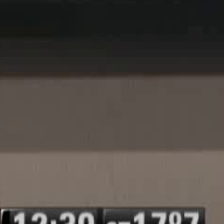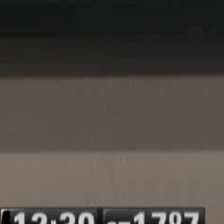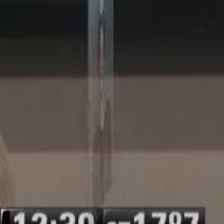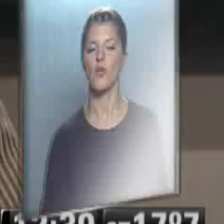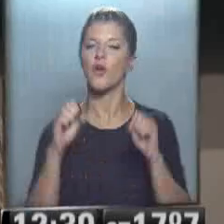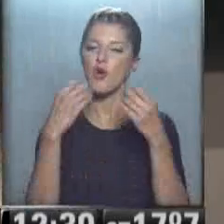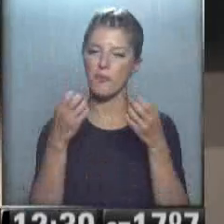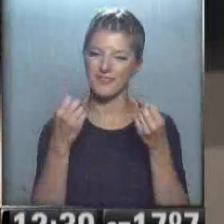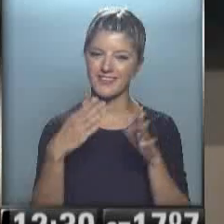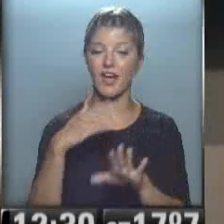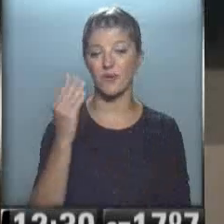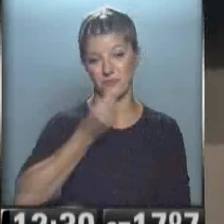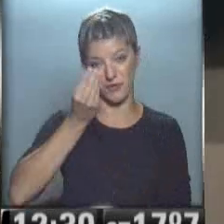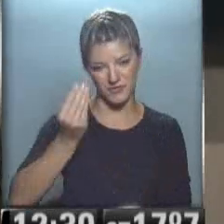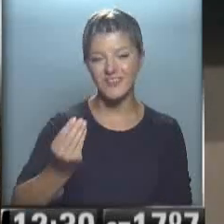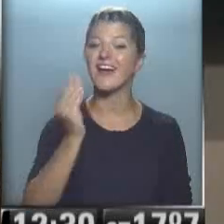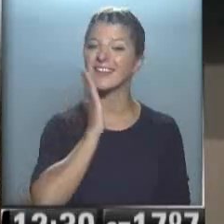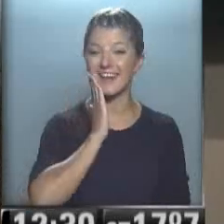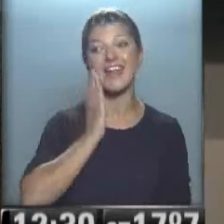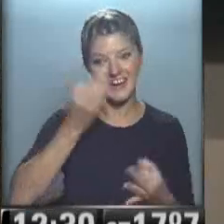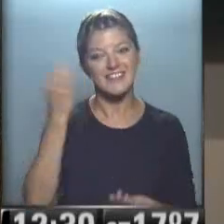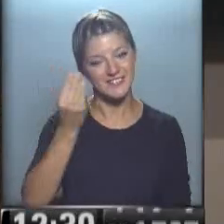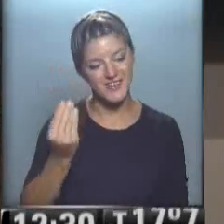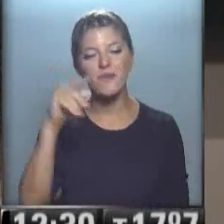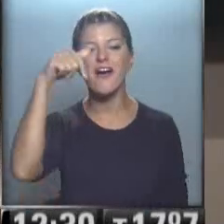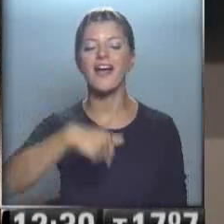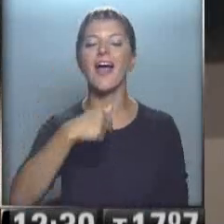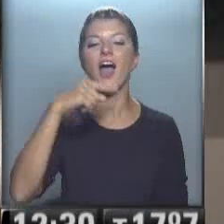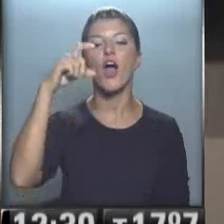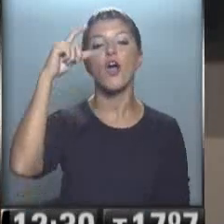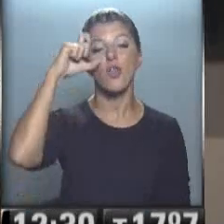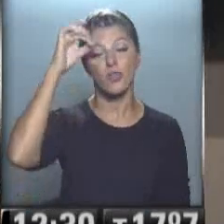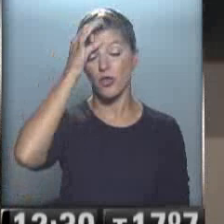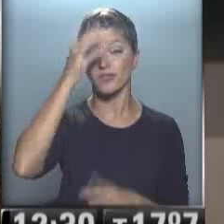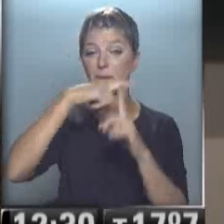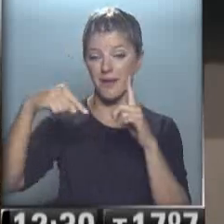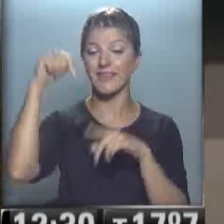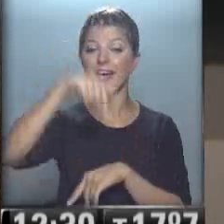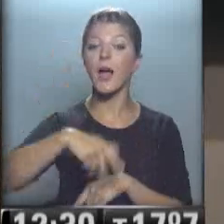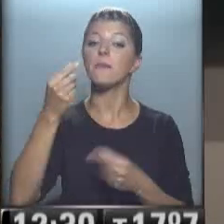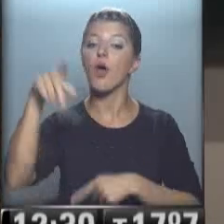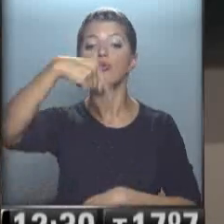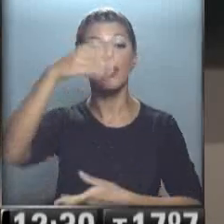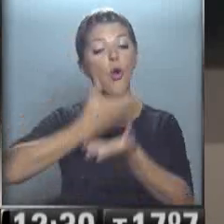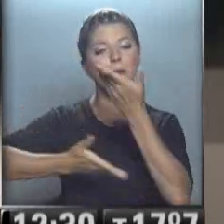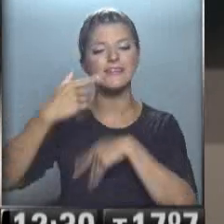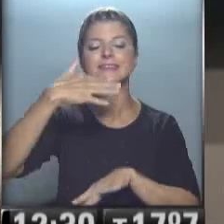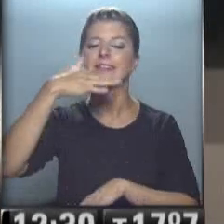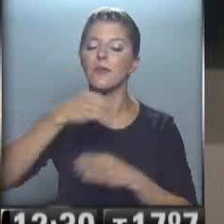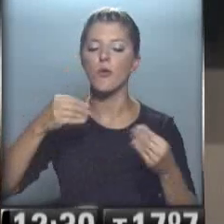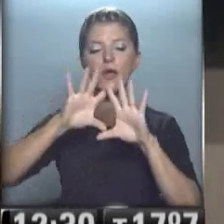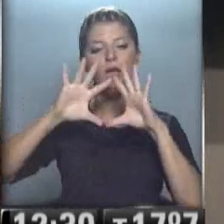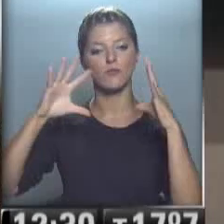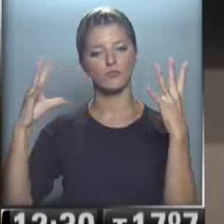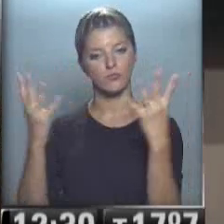qué tal como todas las tardes como todos los sábados en realidad acá a las 12:30 estamos con ustedes para tratar de comprender cómo Y por qué el mundo